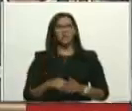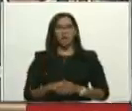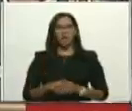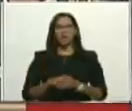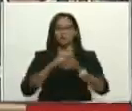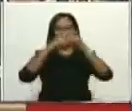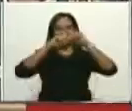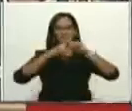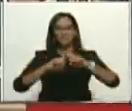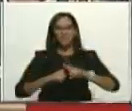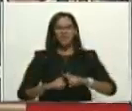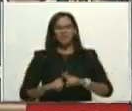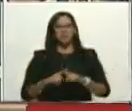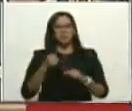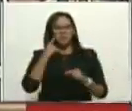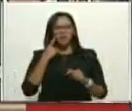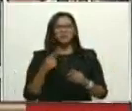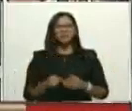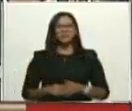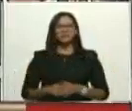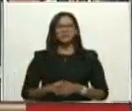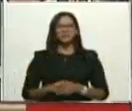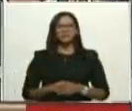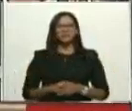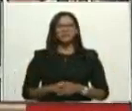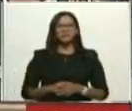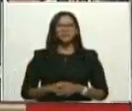por 9. Saquen esa cuenta ahí para ver.